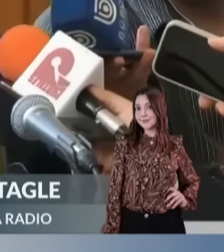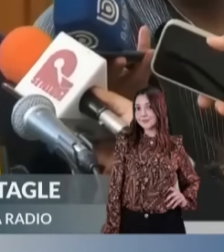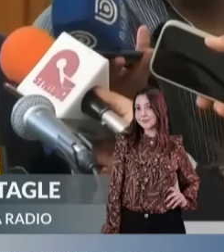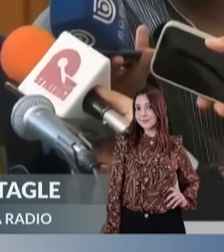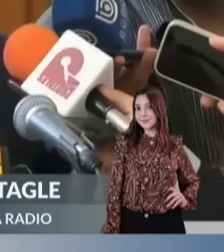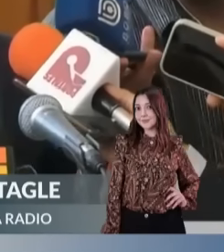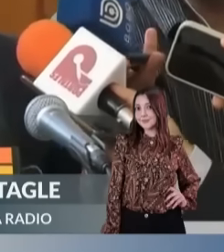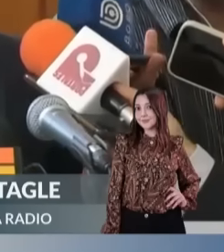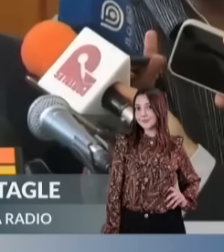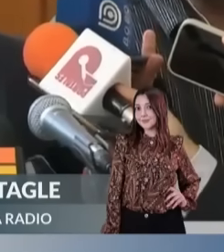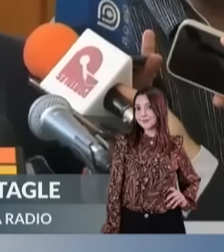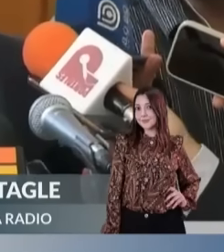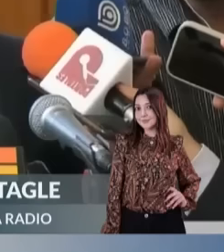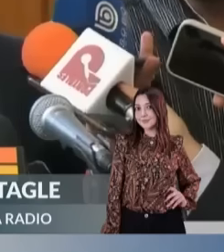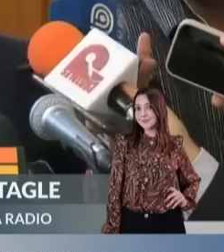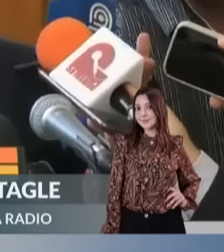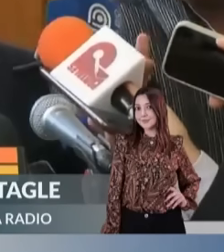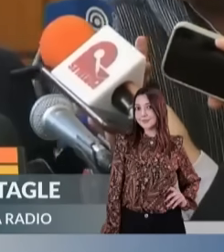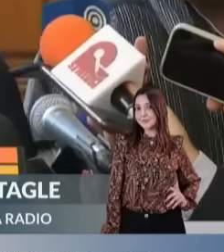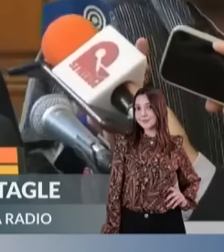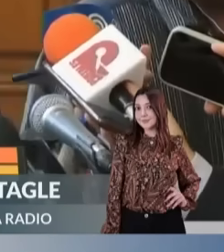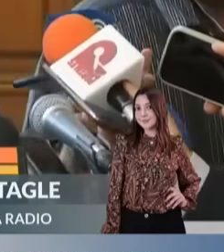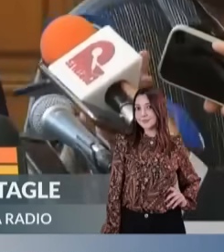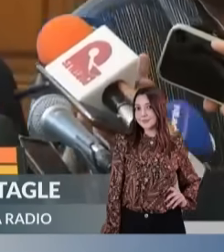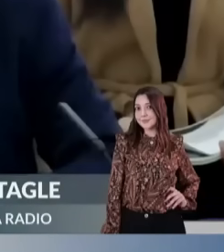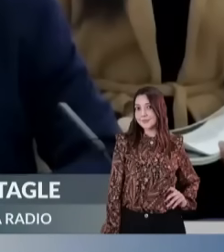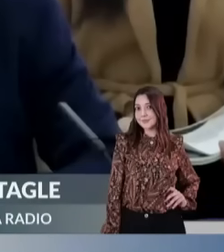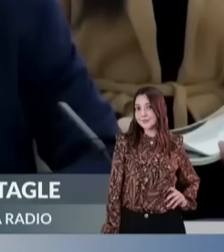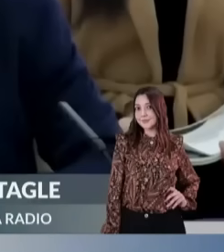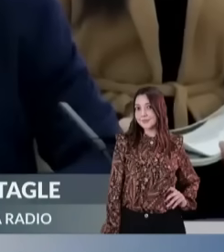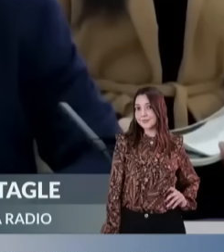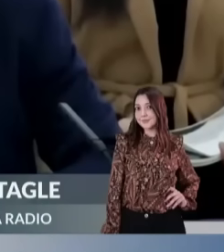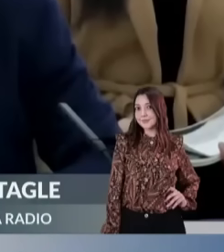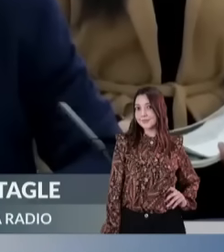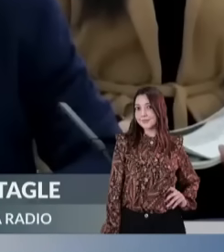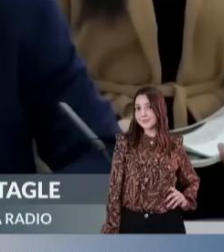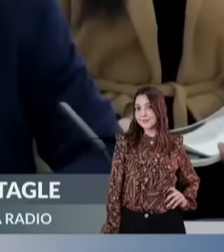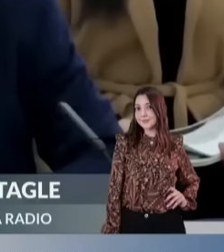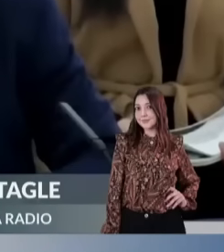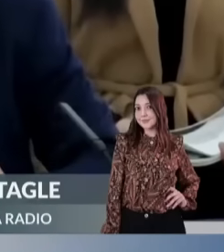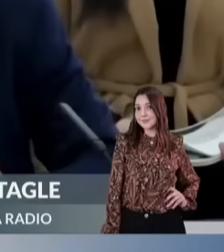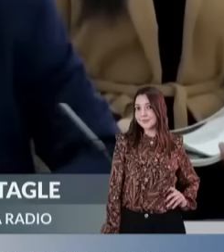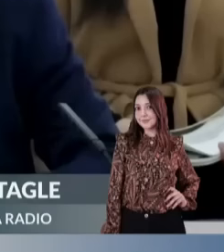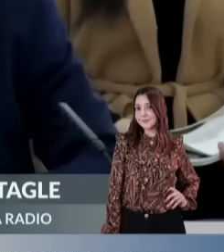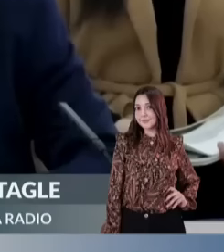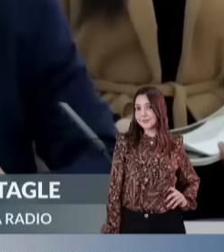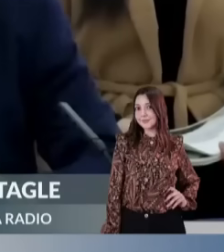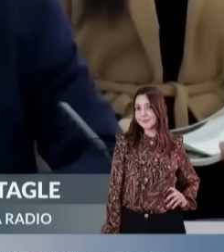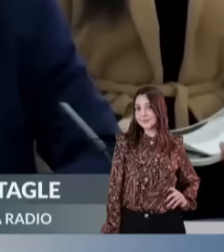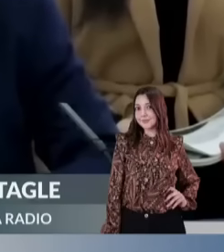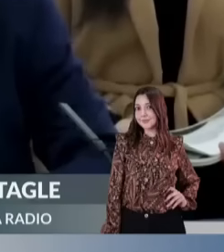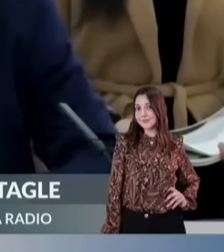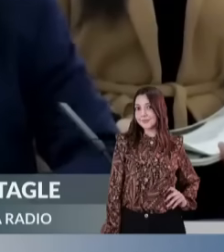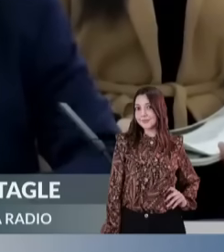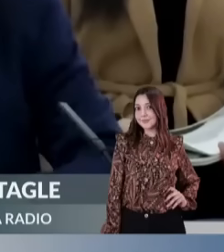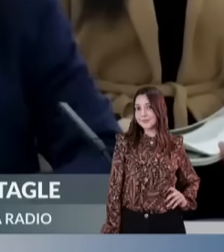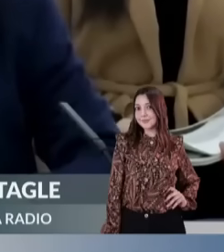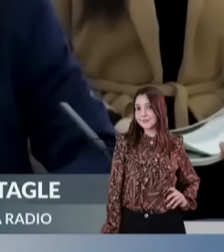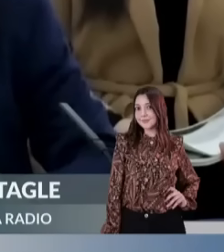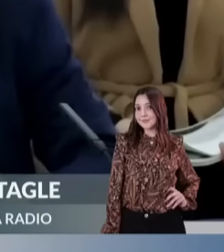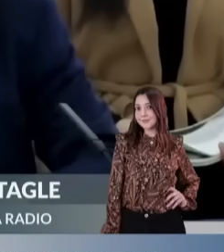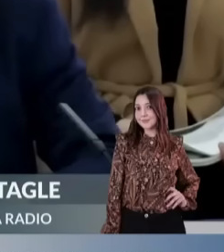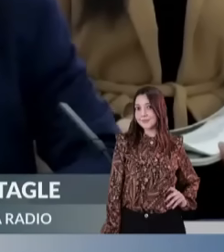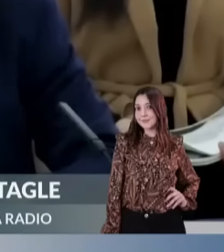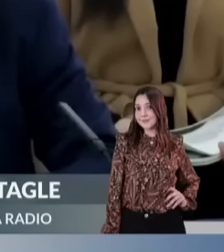amigos. No nos confundamos. Pero el deber de control no se hizo. El Contralor está absolutamente al debe en todo